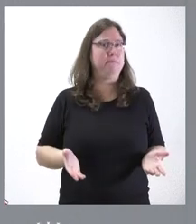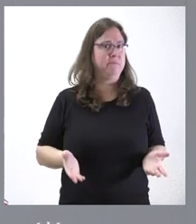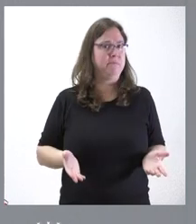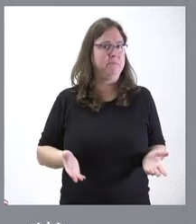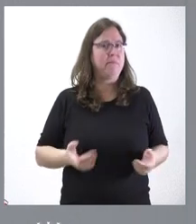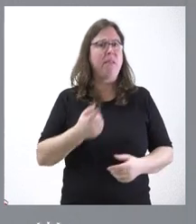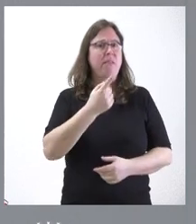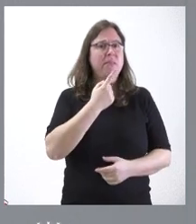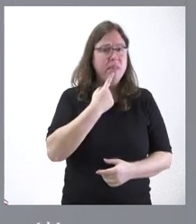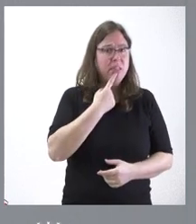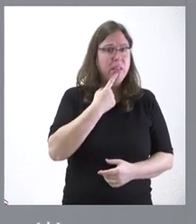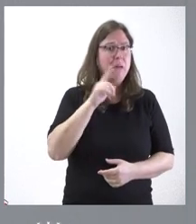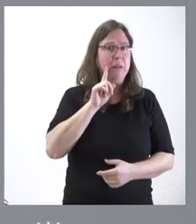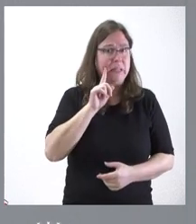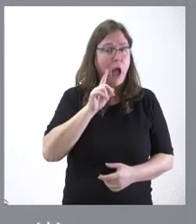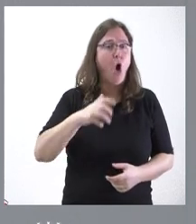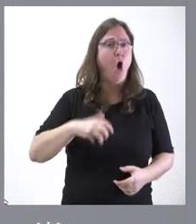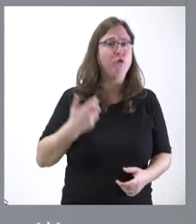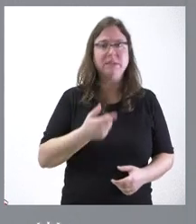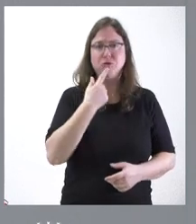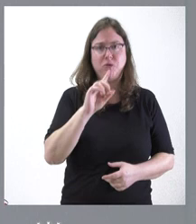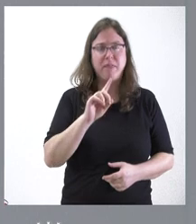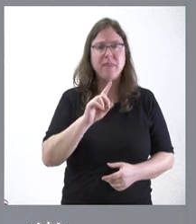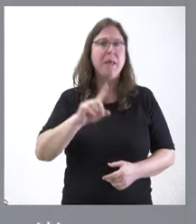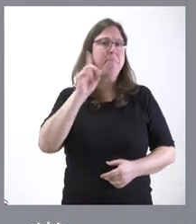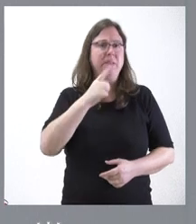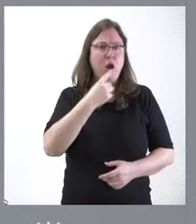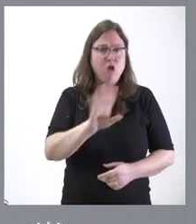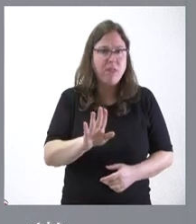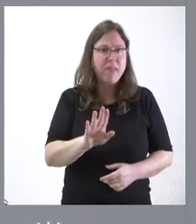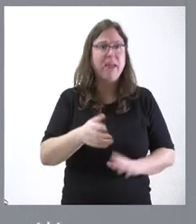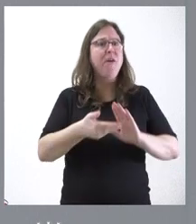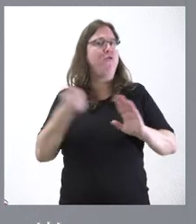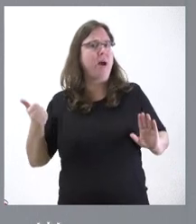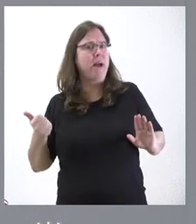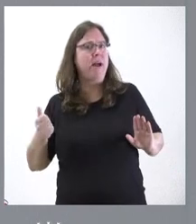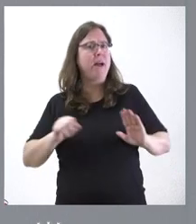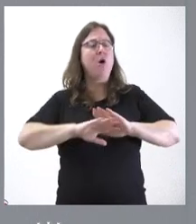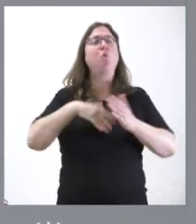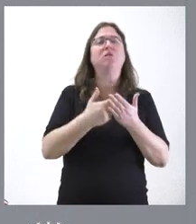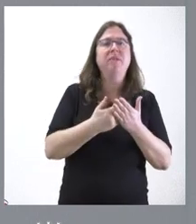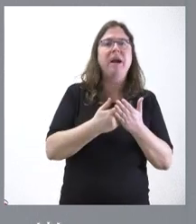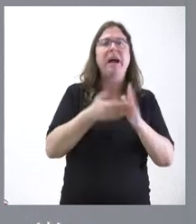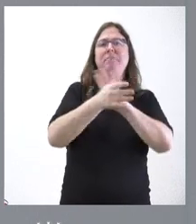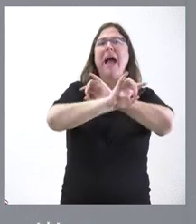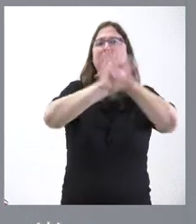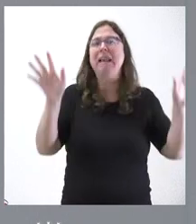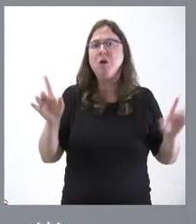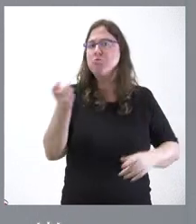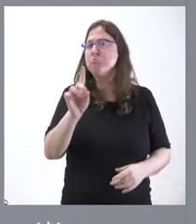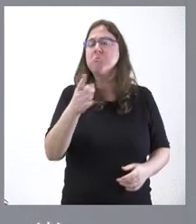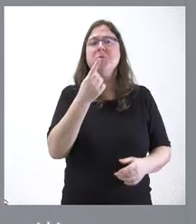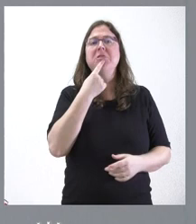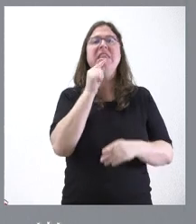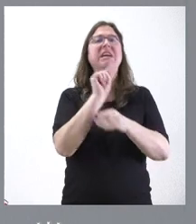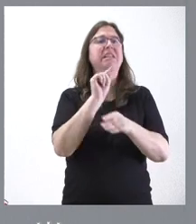desmiente ni la ofensa ni la retira ni la acara ni la intenta justificar simplemente su crítica es